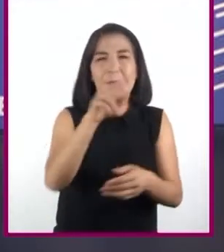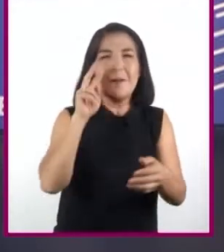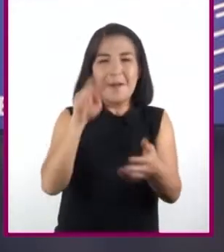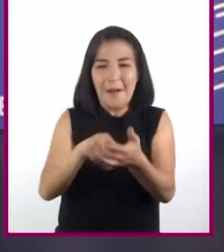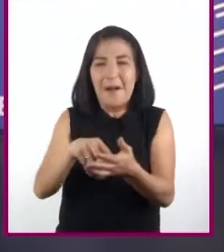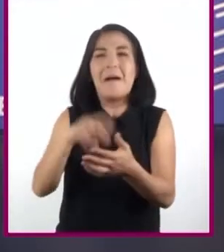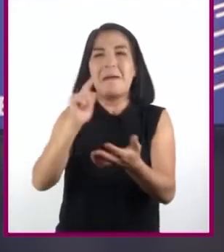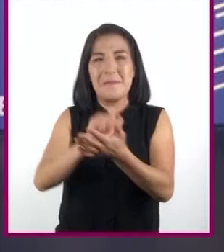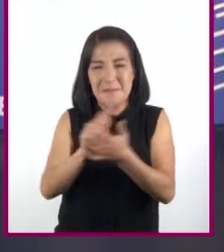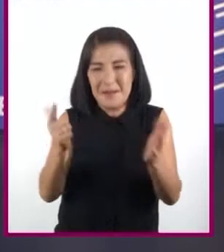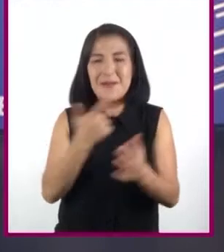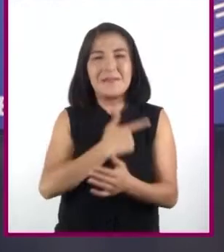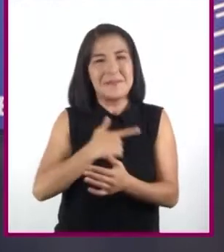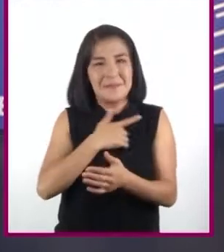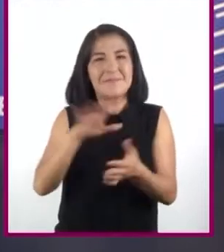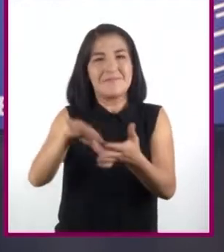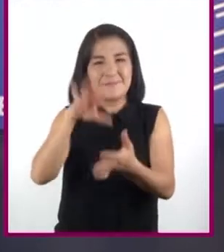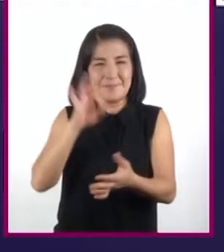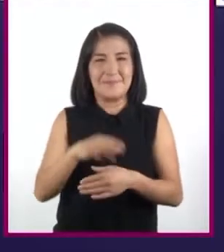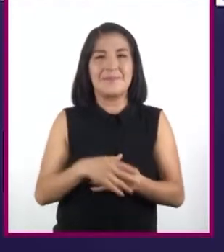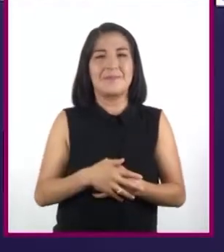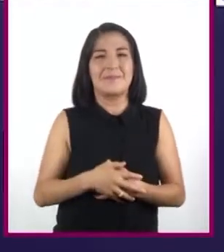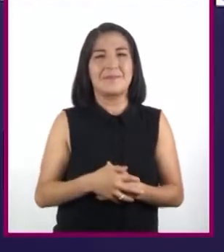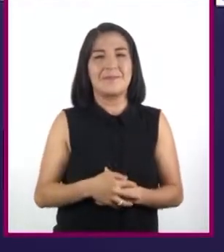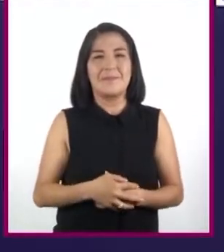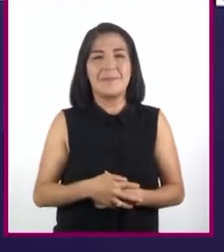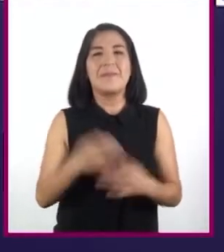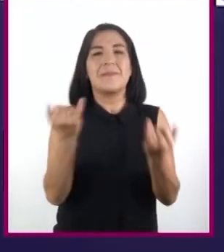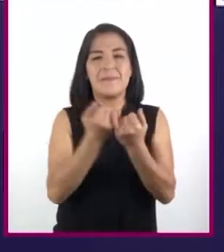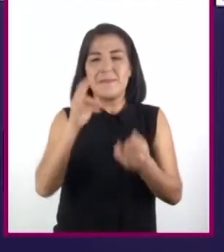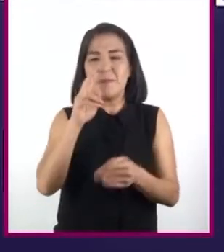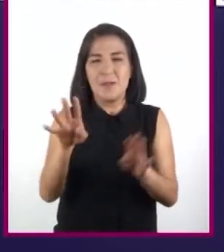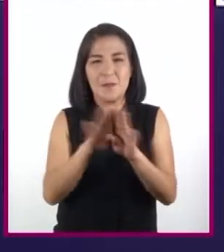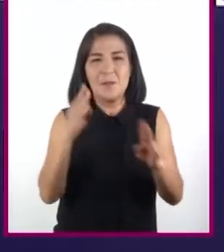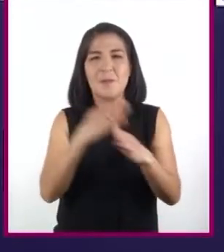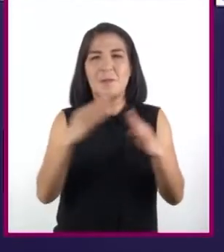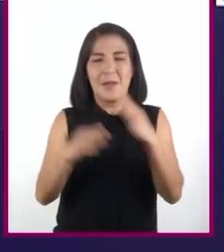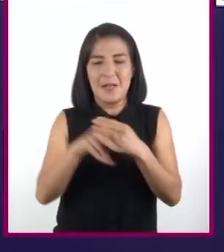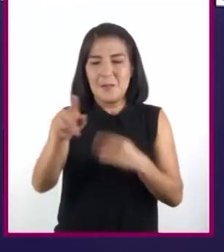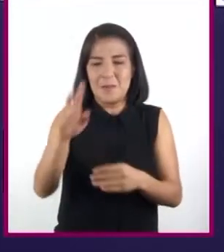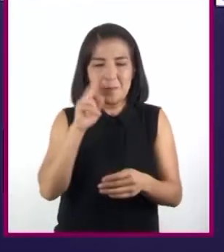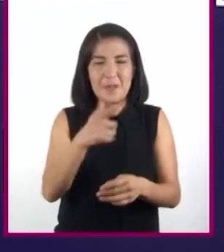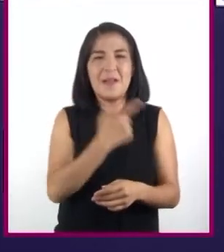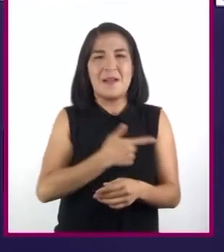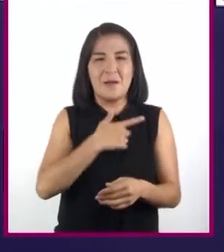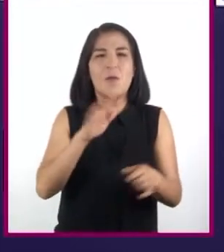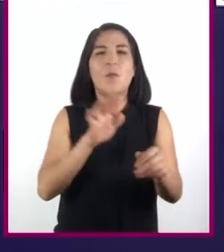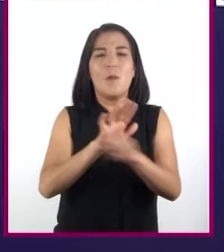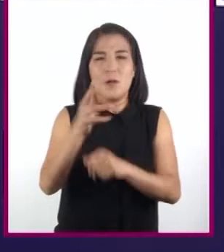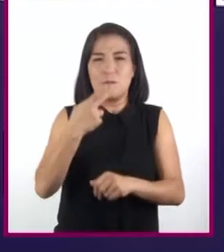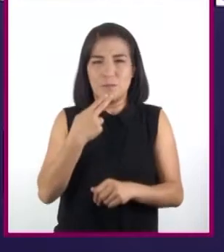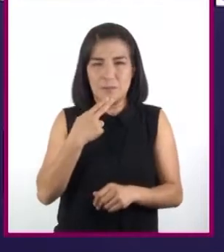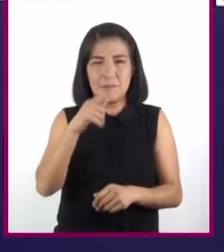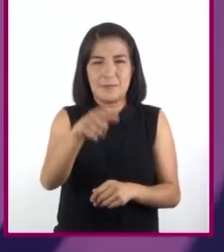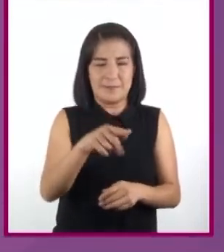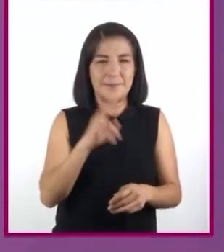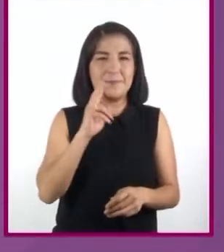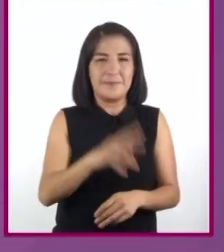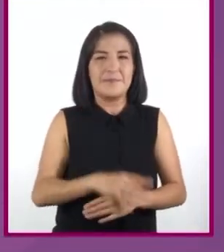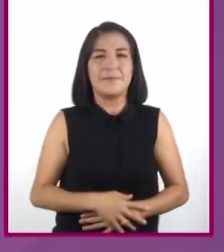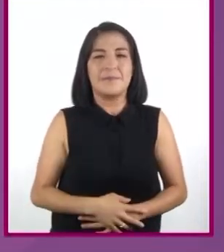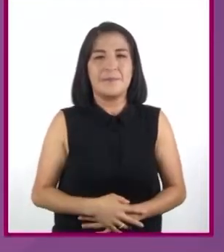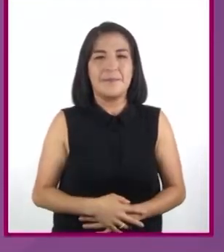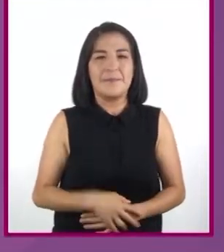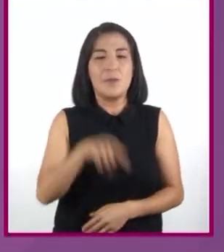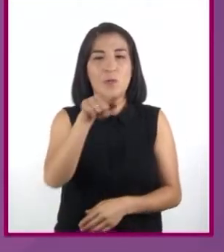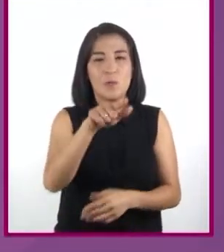algún texto que te asombre. Los materiales que vamos a utilizar en esta sesión son los siguientes.